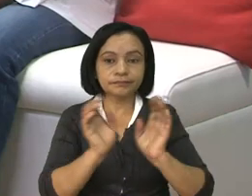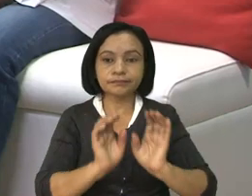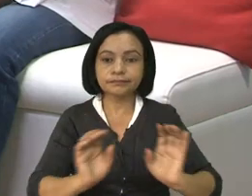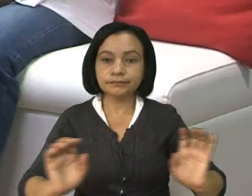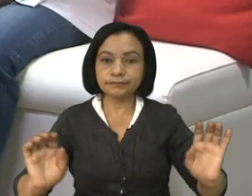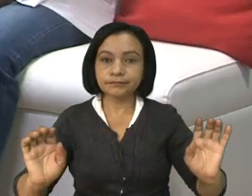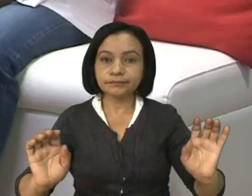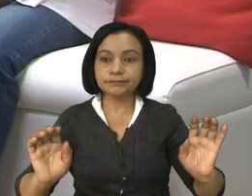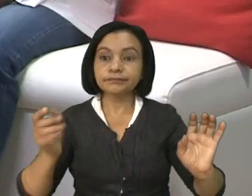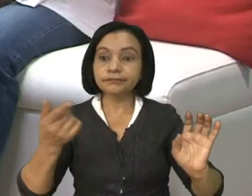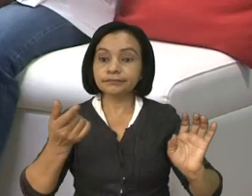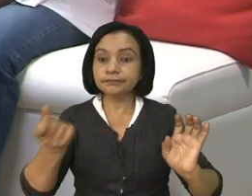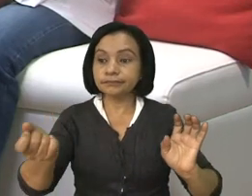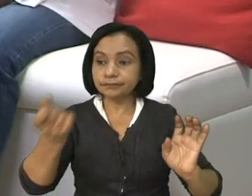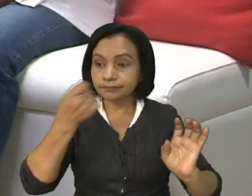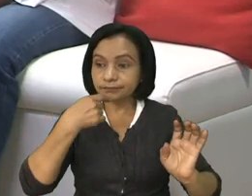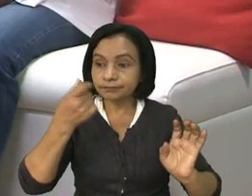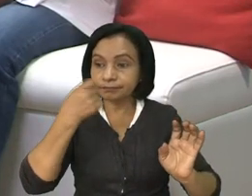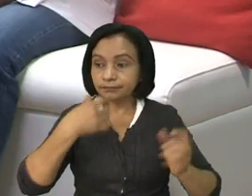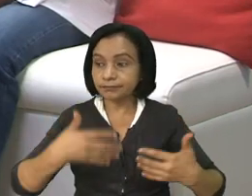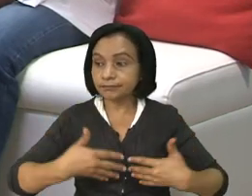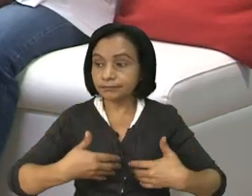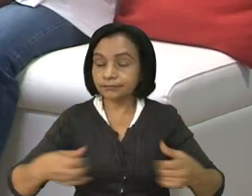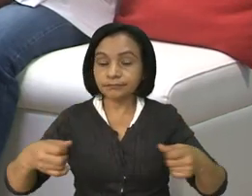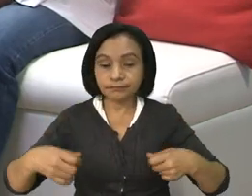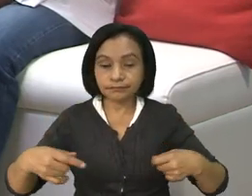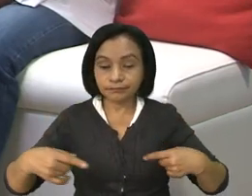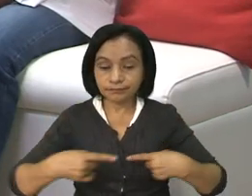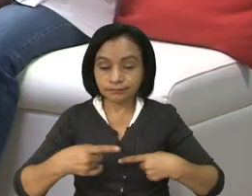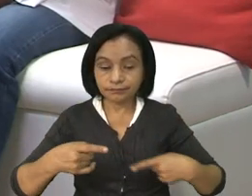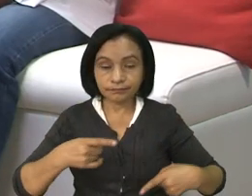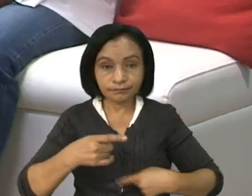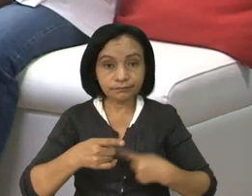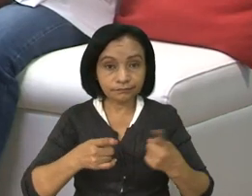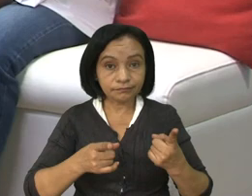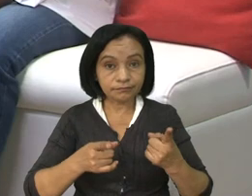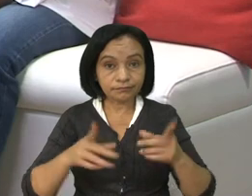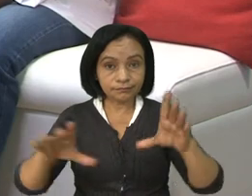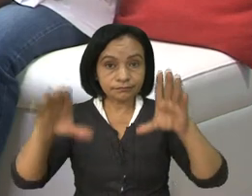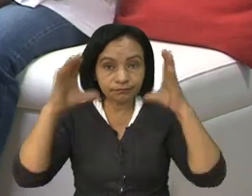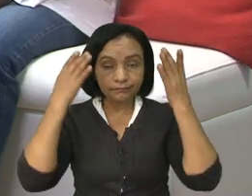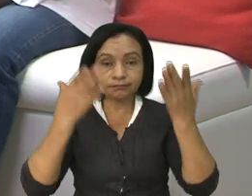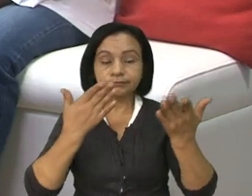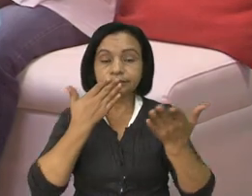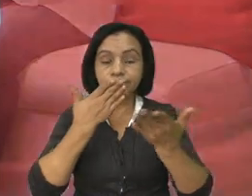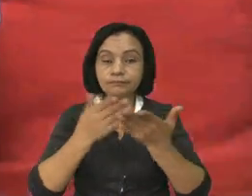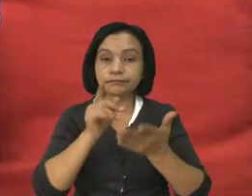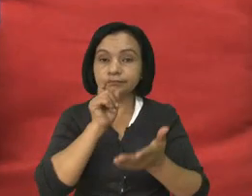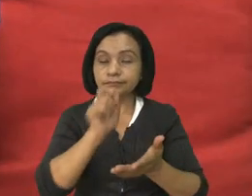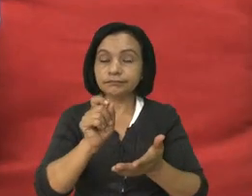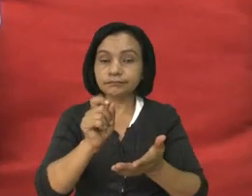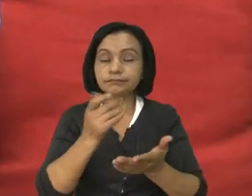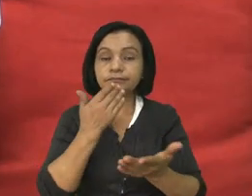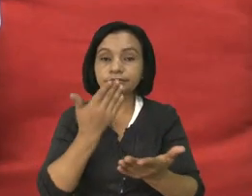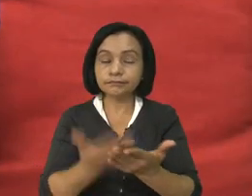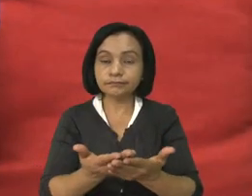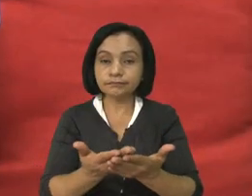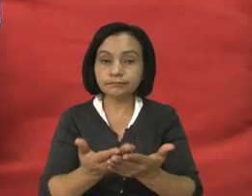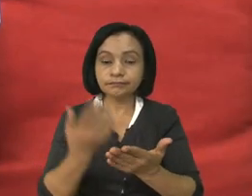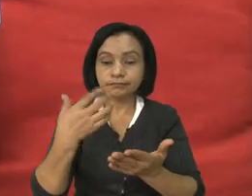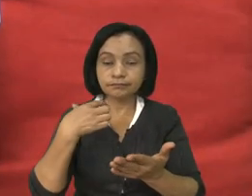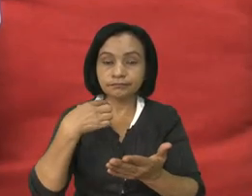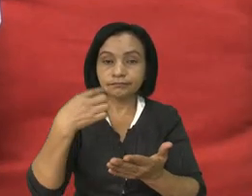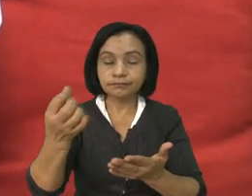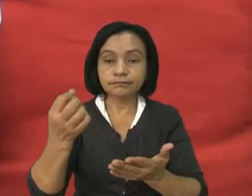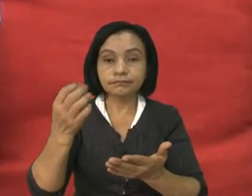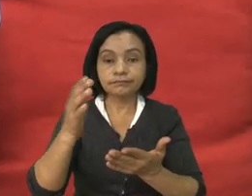niños vayan desparasitados a clase. Importante. así es. Bueno, muchas gracias por habernos invitado una vez más a